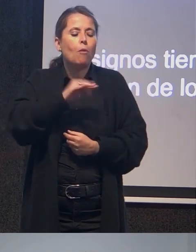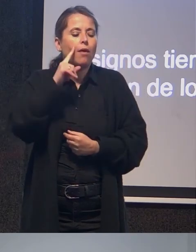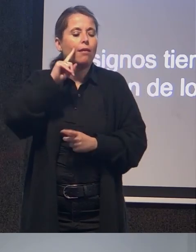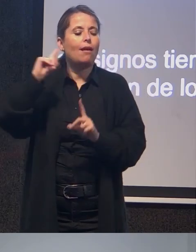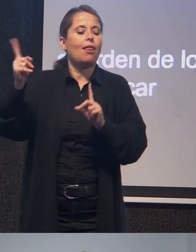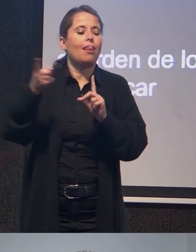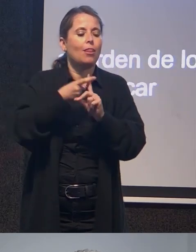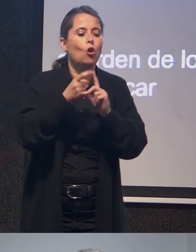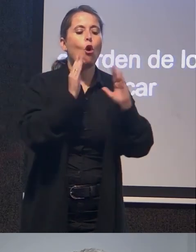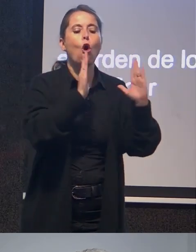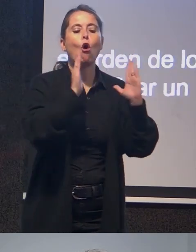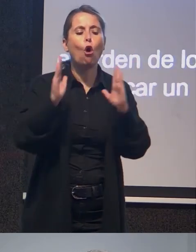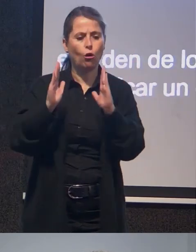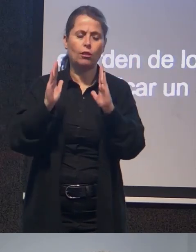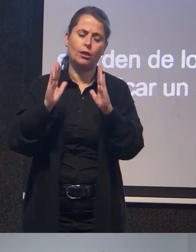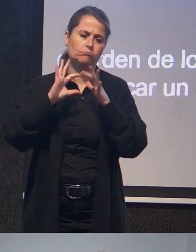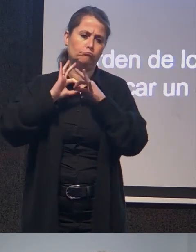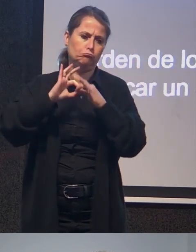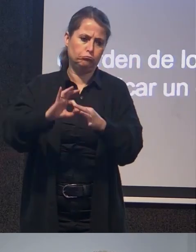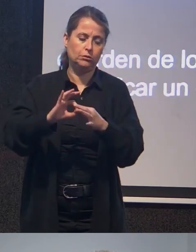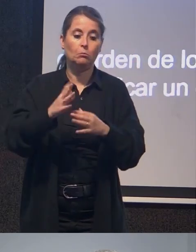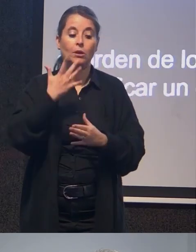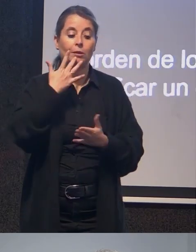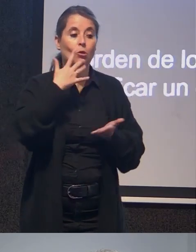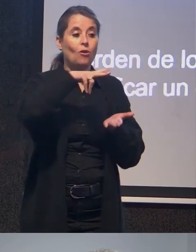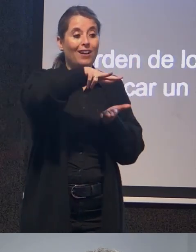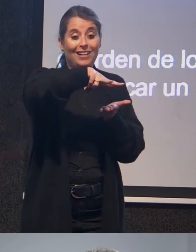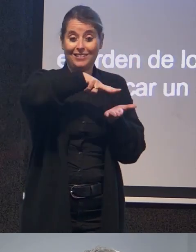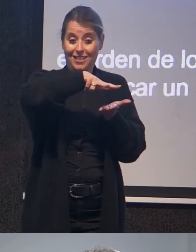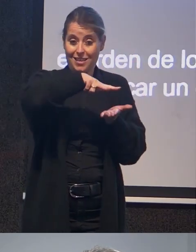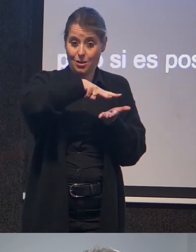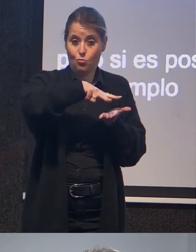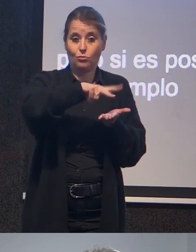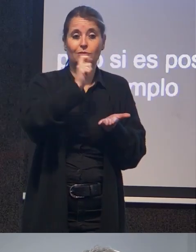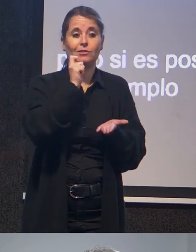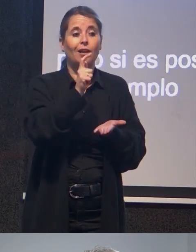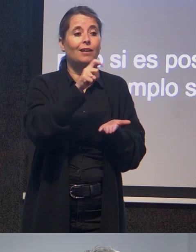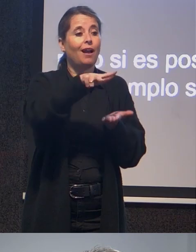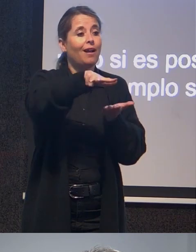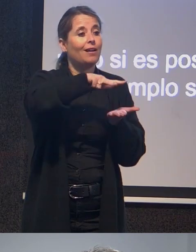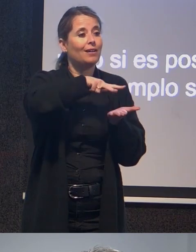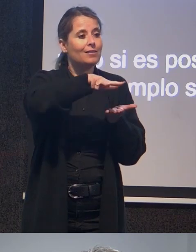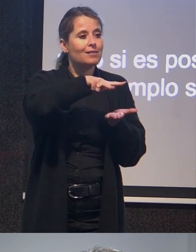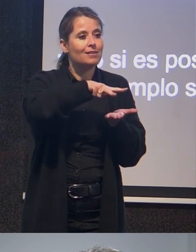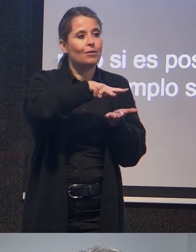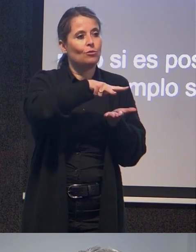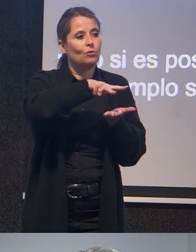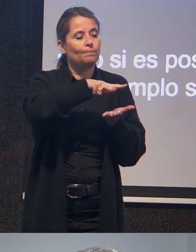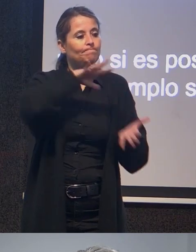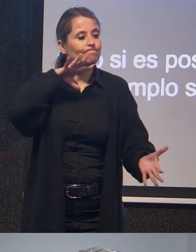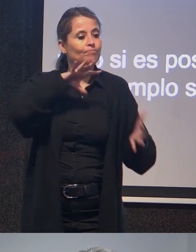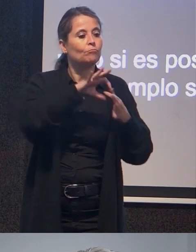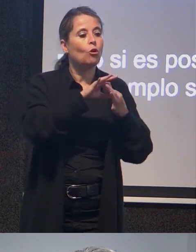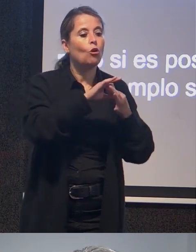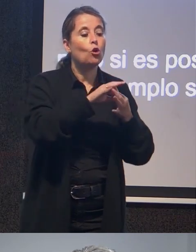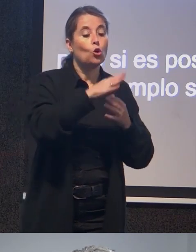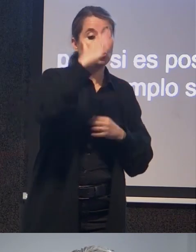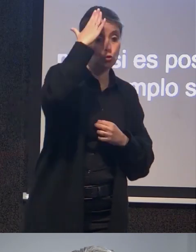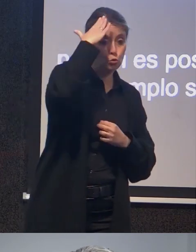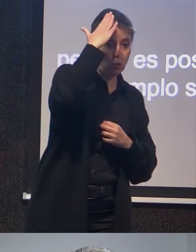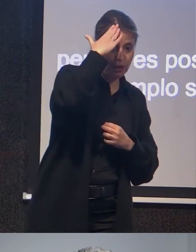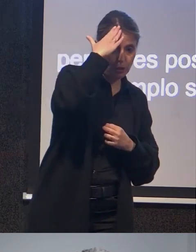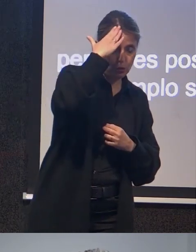identificar un orden básico. El castellano, por ejemplo, se caracteriza por un orden de